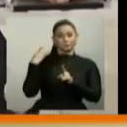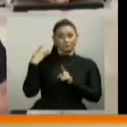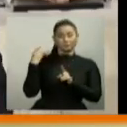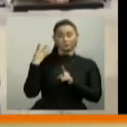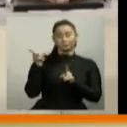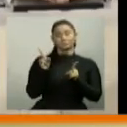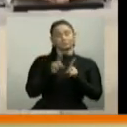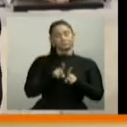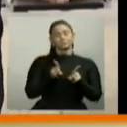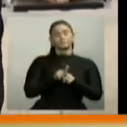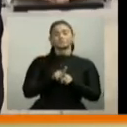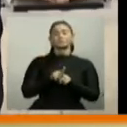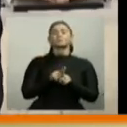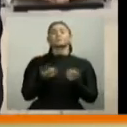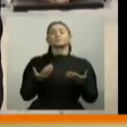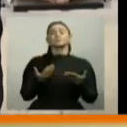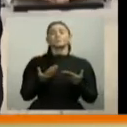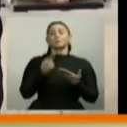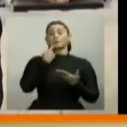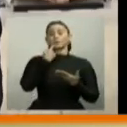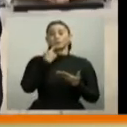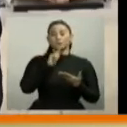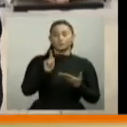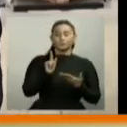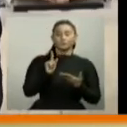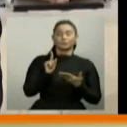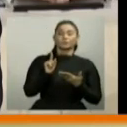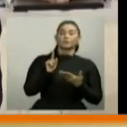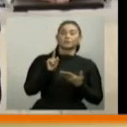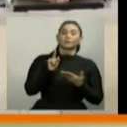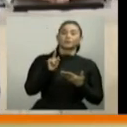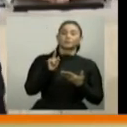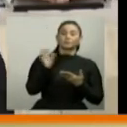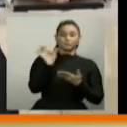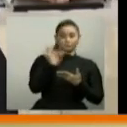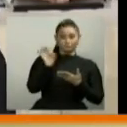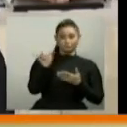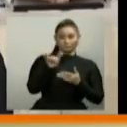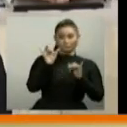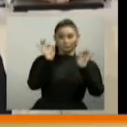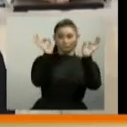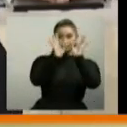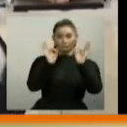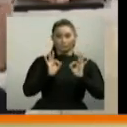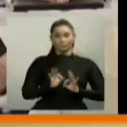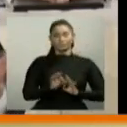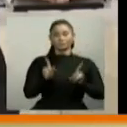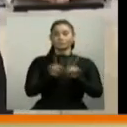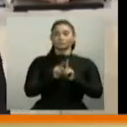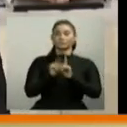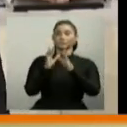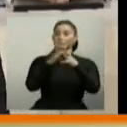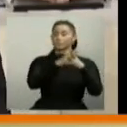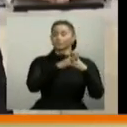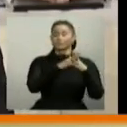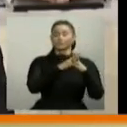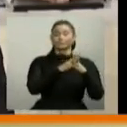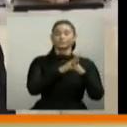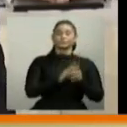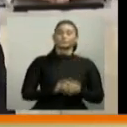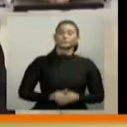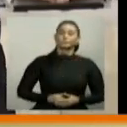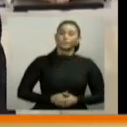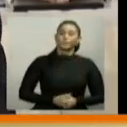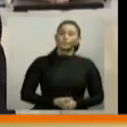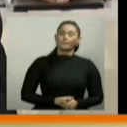tu ciclo. En esa posición es la que yo en principio, y la sostengo, no